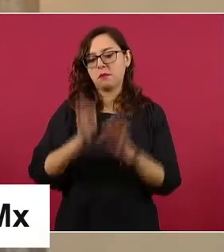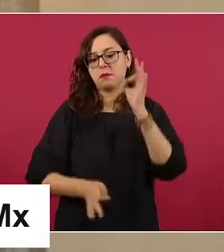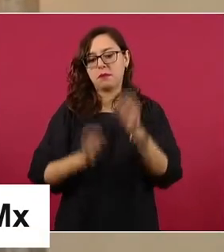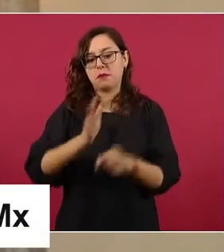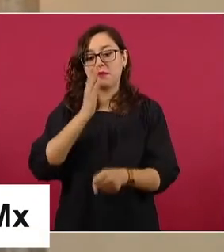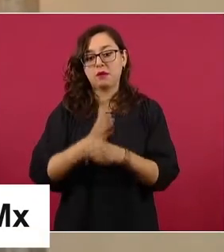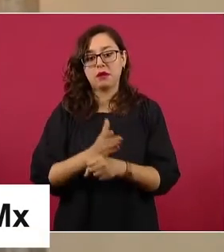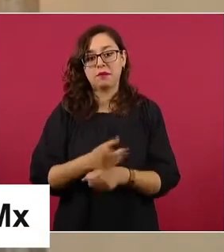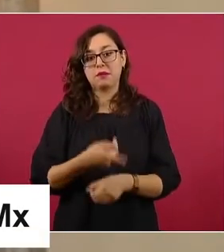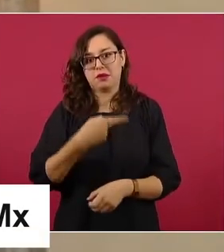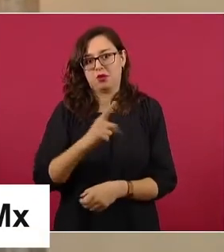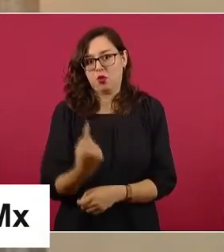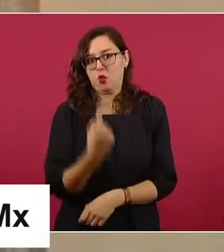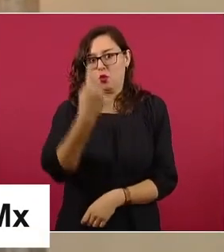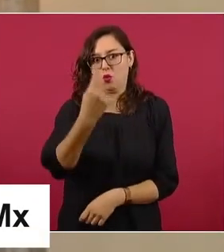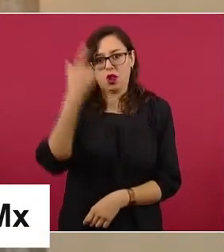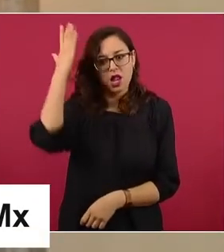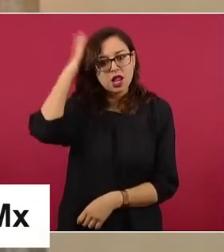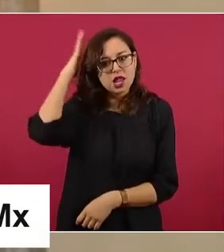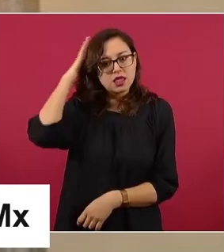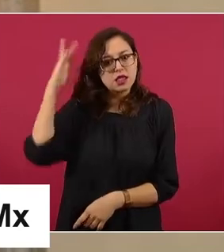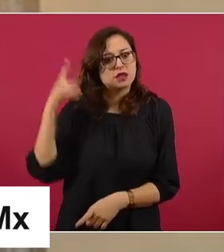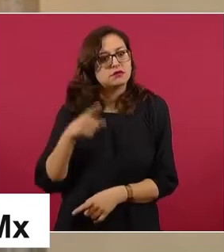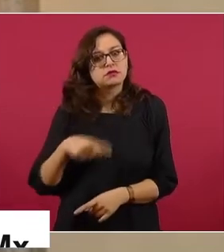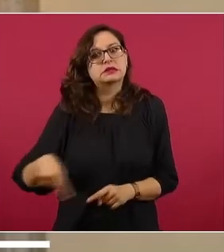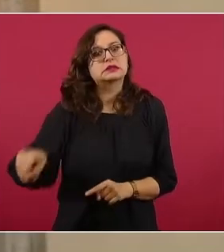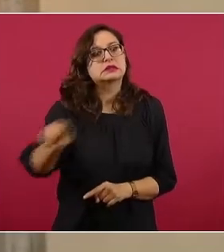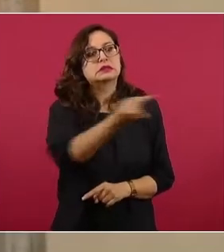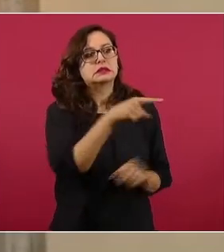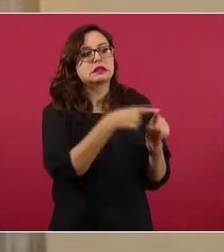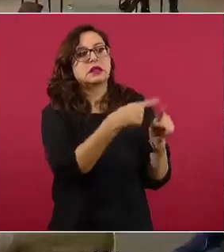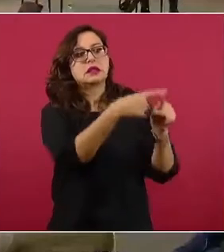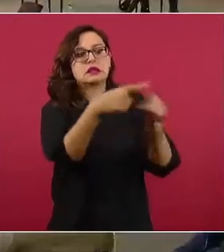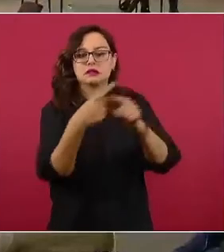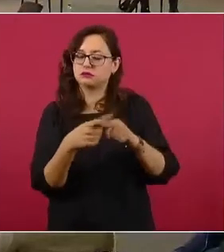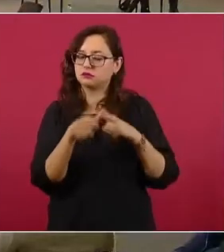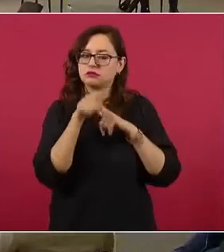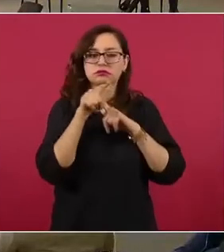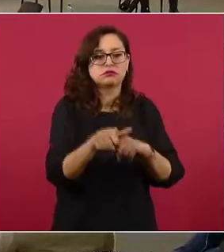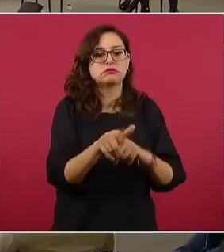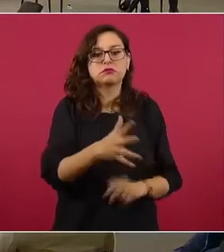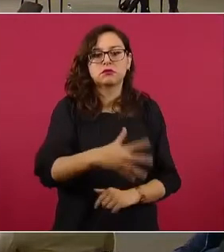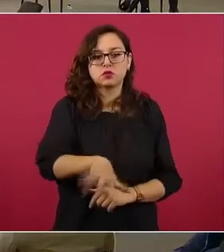desmantelar toda esta red de trata y explotación sexual infantil.